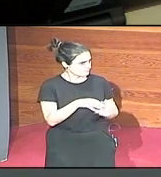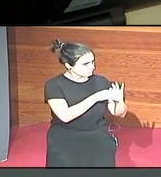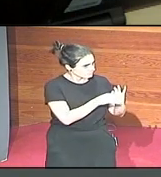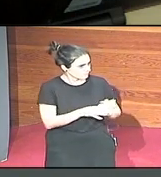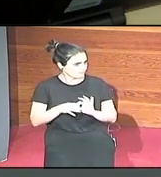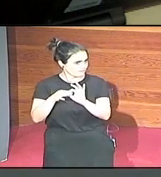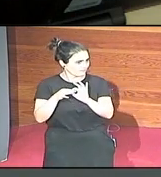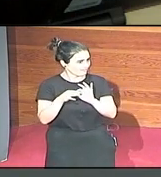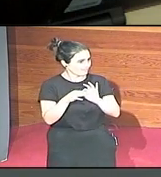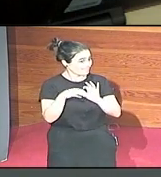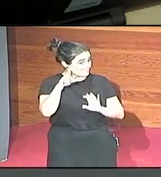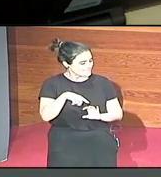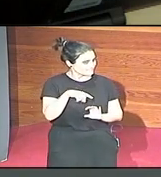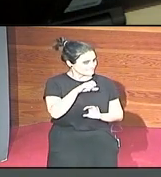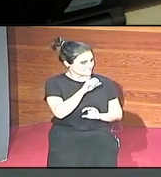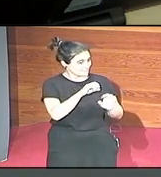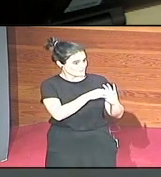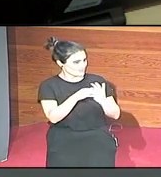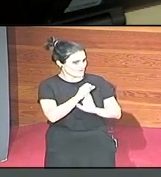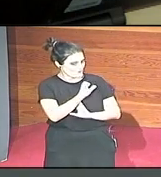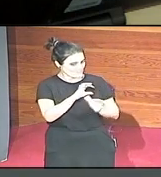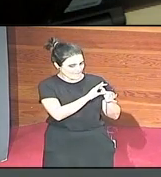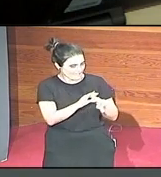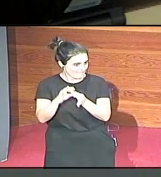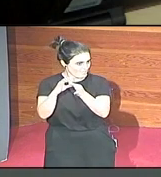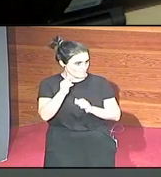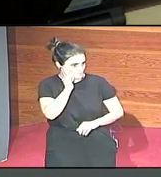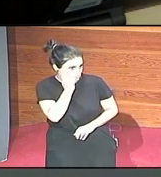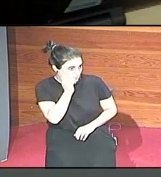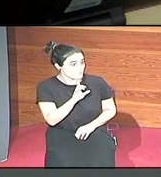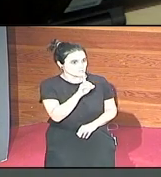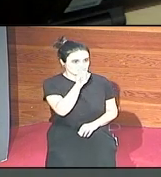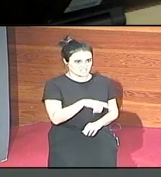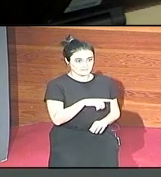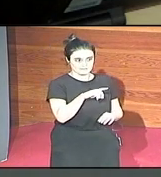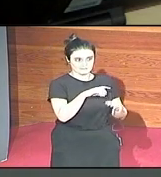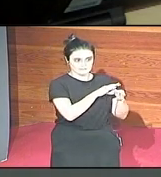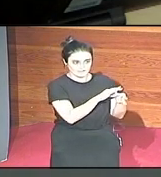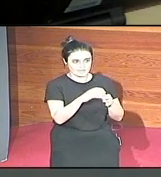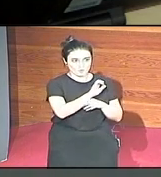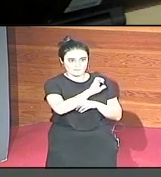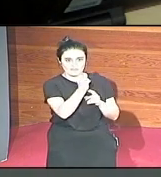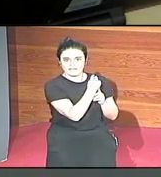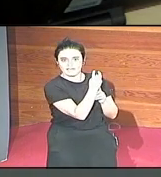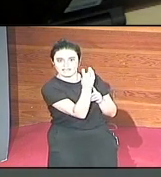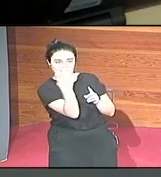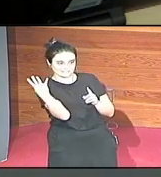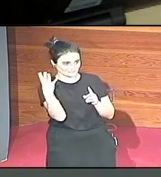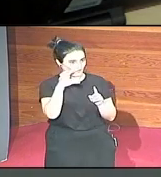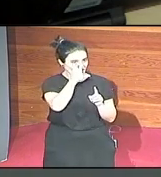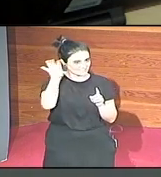ha condicionado negativamente las relaciones de la UE con los demás estados postsoviéticos.